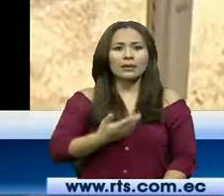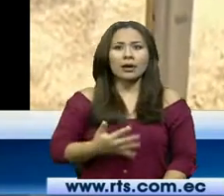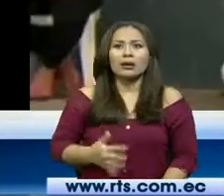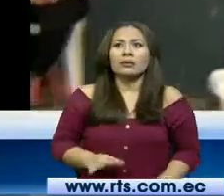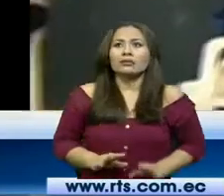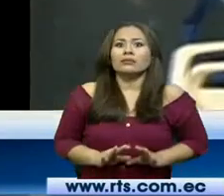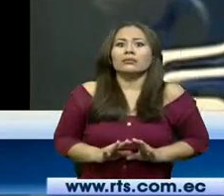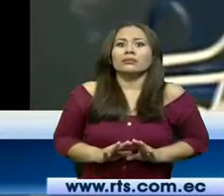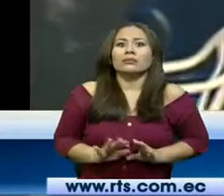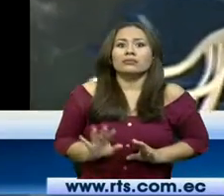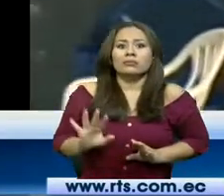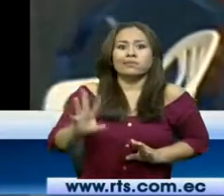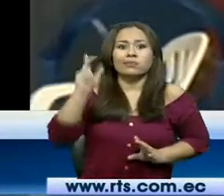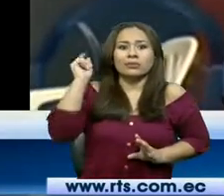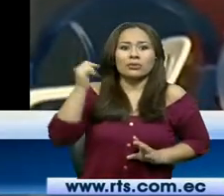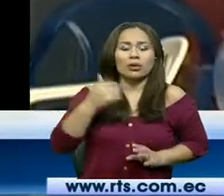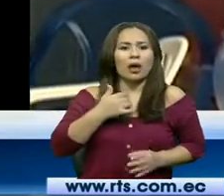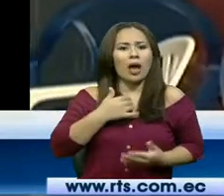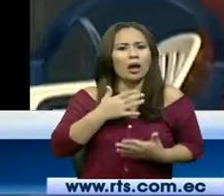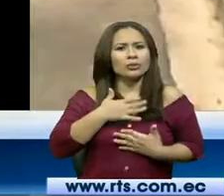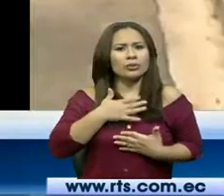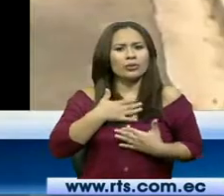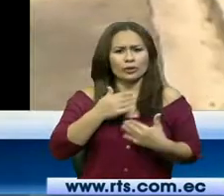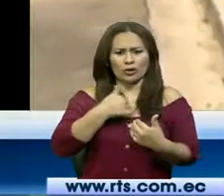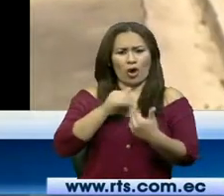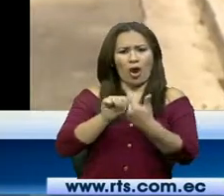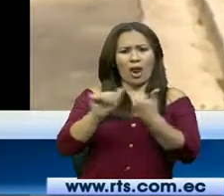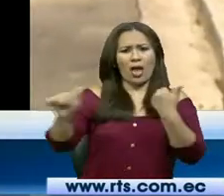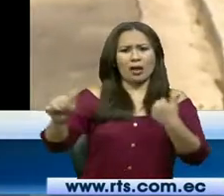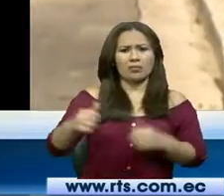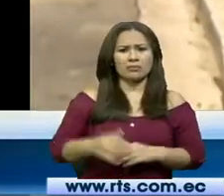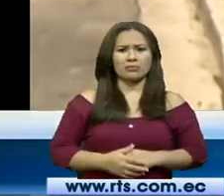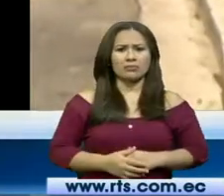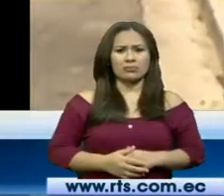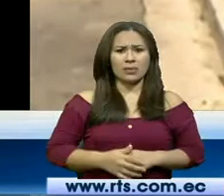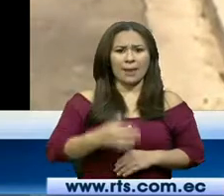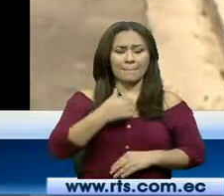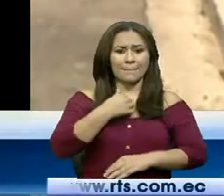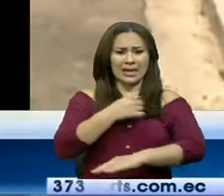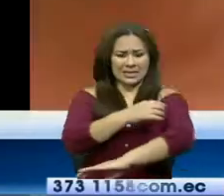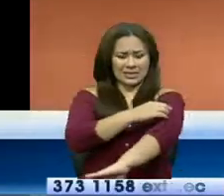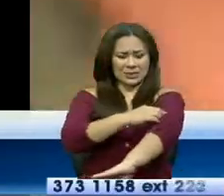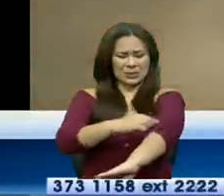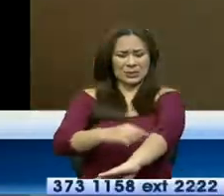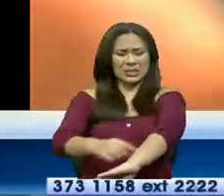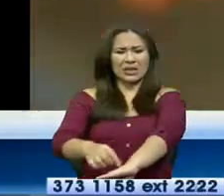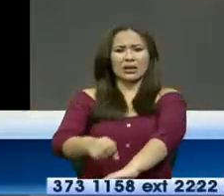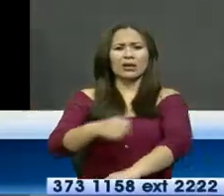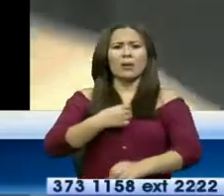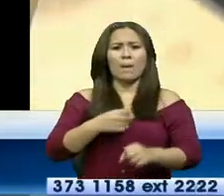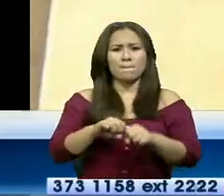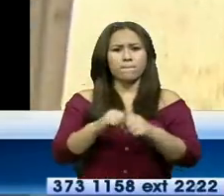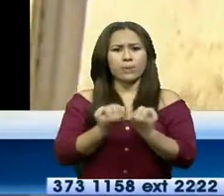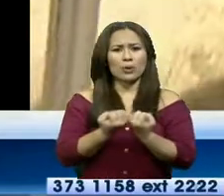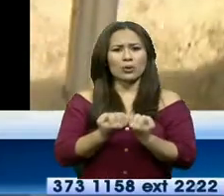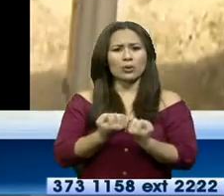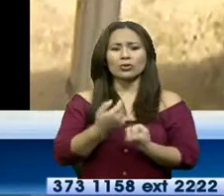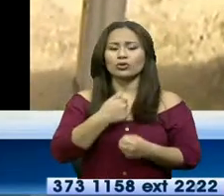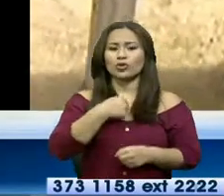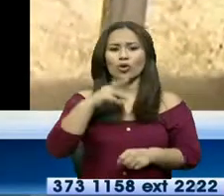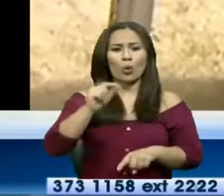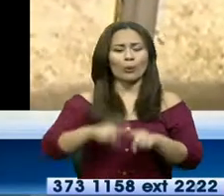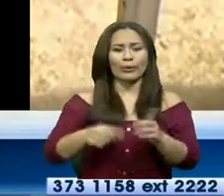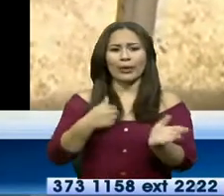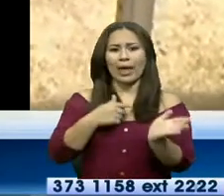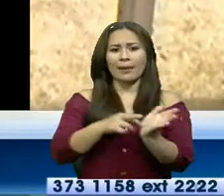hombre. A una cuadra, pues, oiga, estaba lejos. Vea, me cortaron las venas me la hicieron pedazos, cosa que no pudieron. Sí.